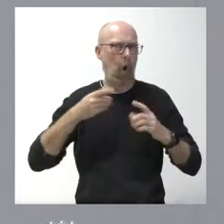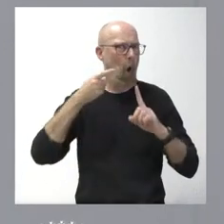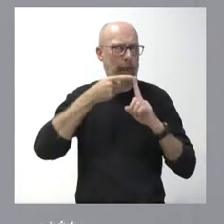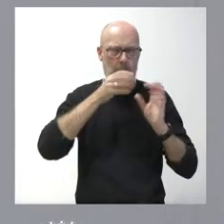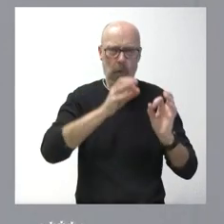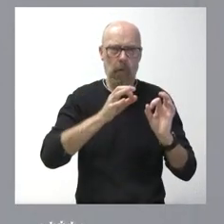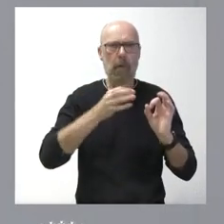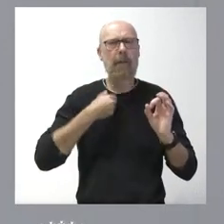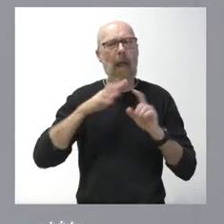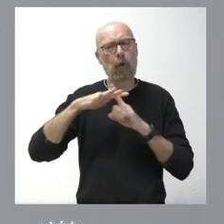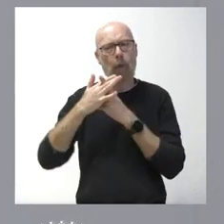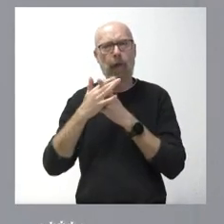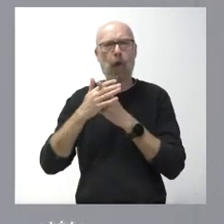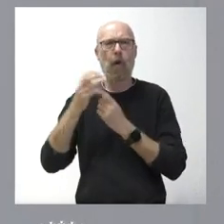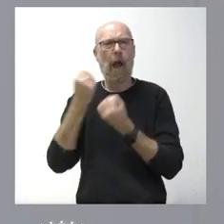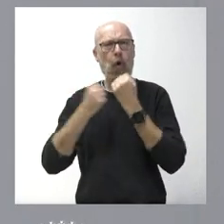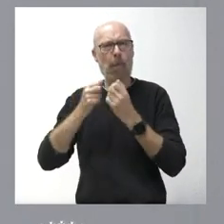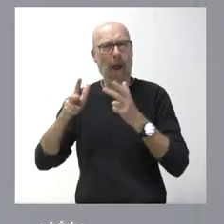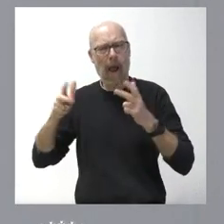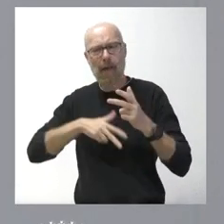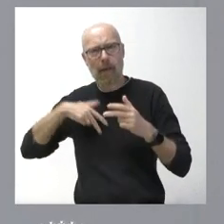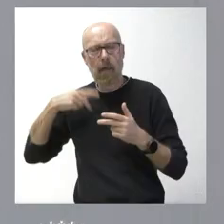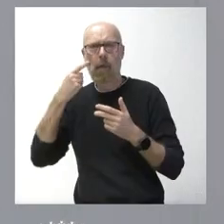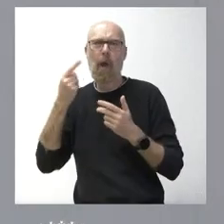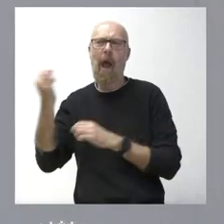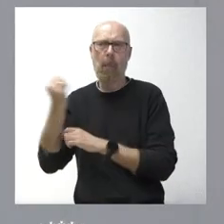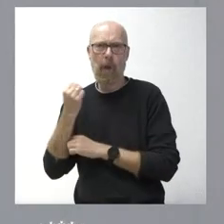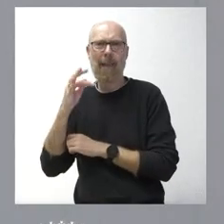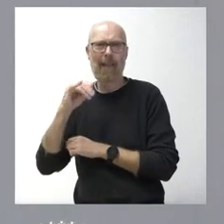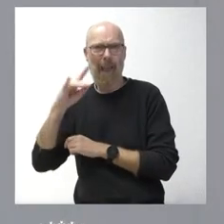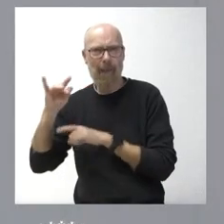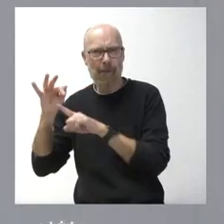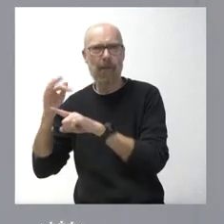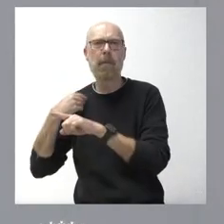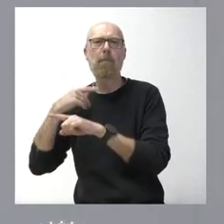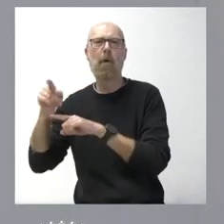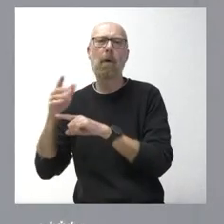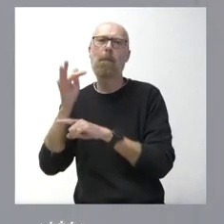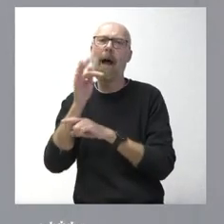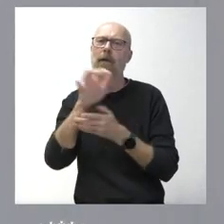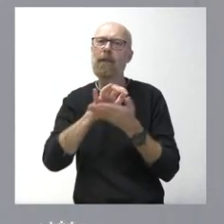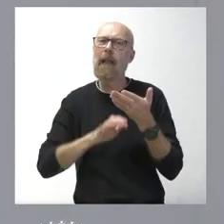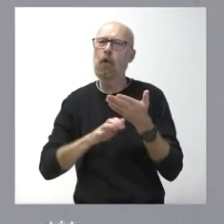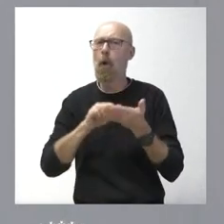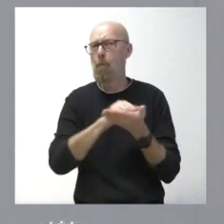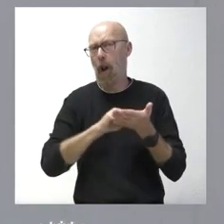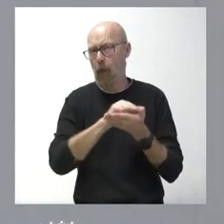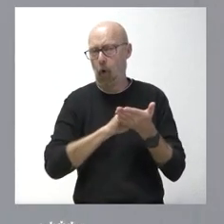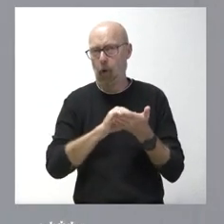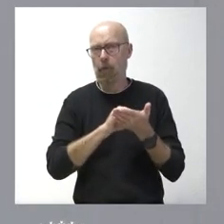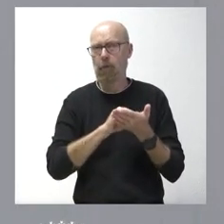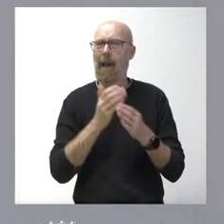escenario macroeconómico que además ha sido avalado por la airez tenemos un texto de borrador de